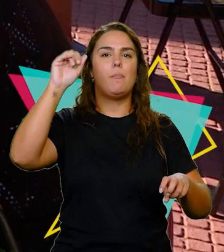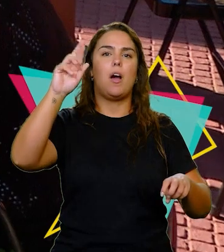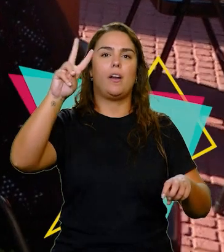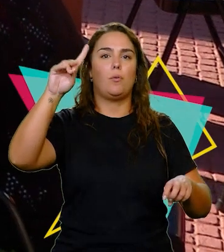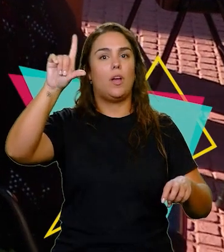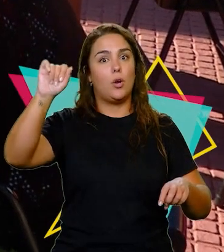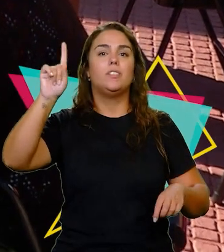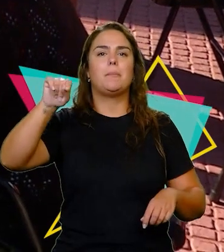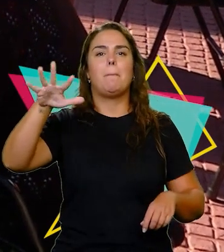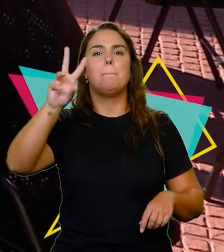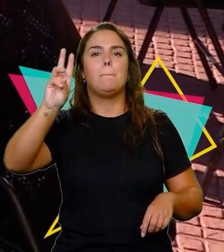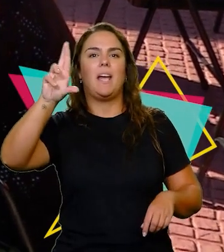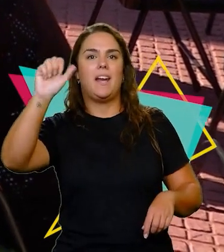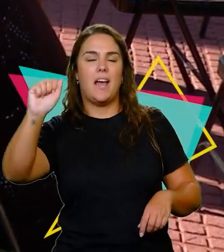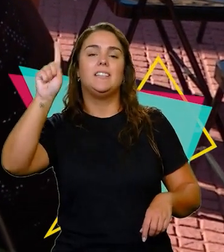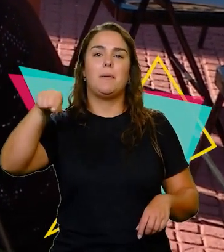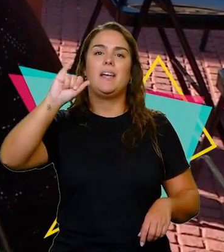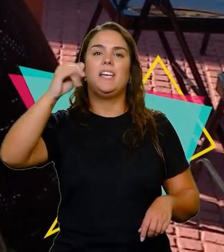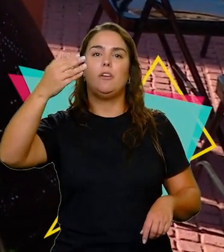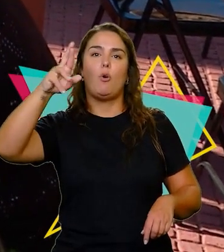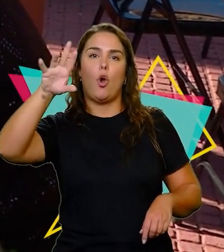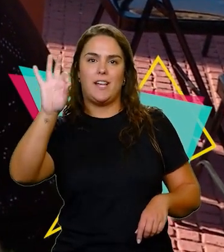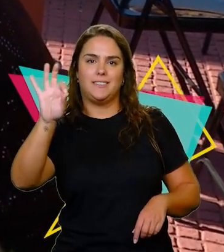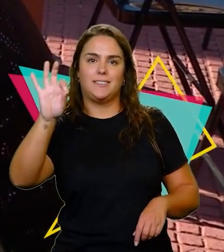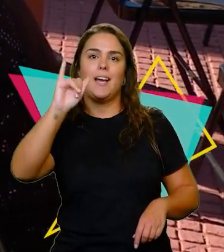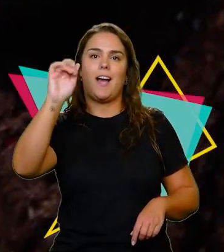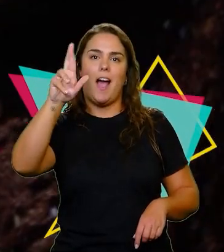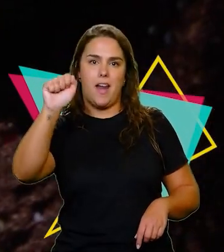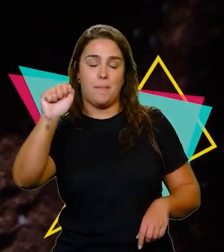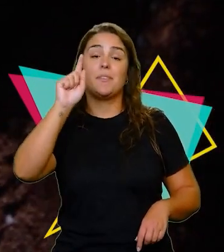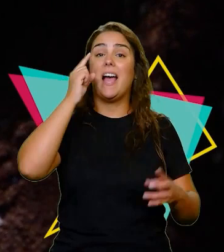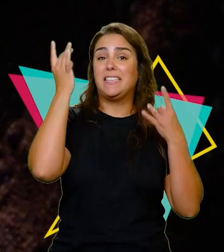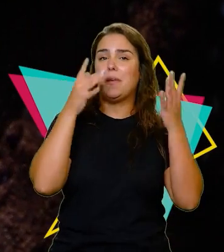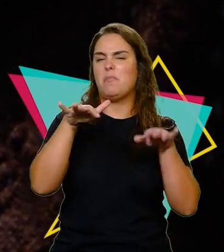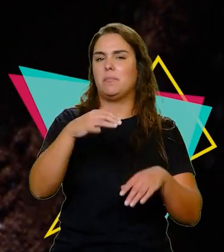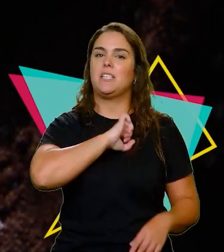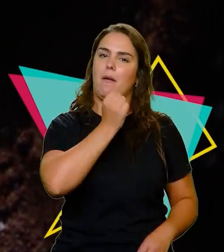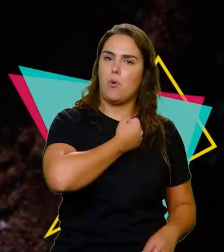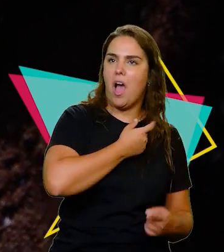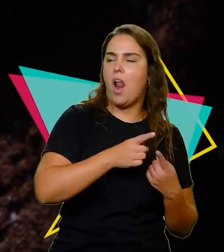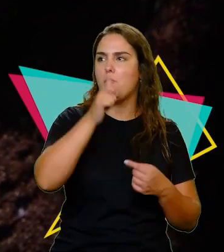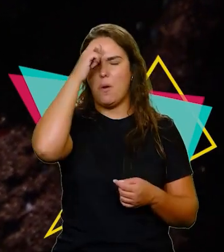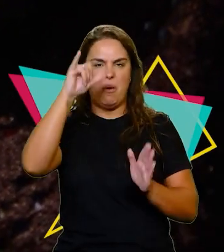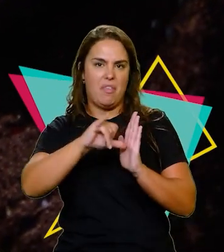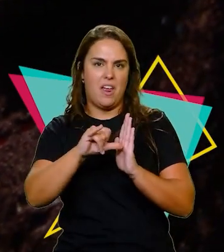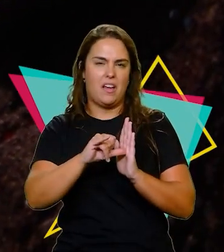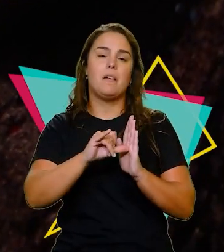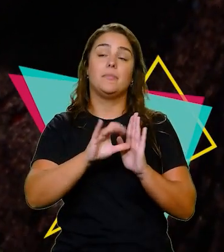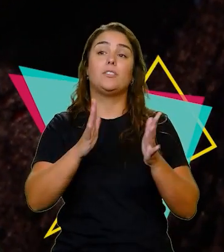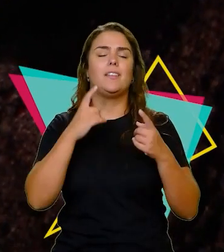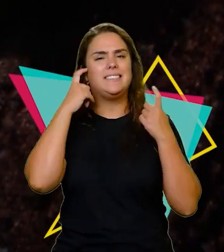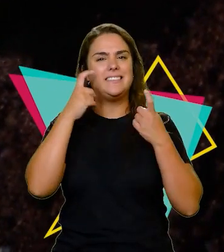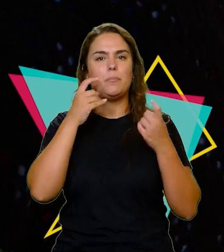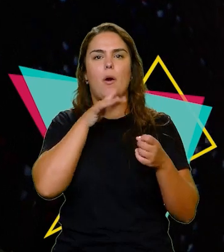Arañuelo, algunos pueblos de La Vera y algunos pueblos de Los Ibores y La Jara. Siempre solemos hacer las actividades en Navalmoral o en los pueblos cercanos. Entonces la idea